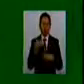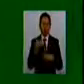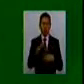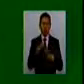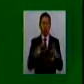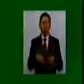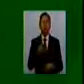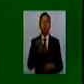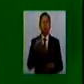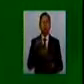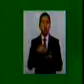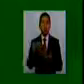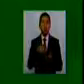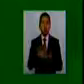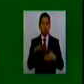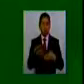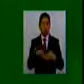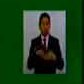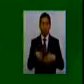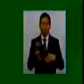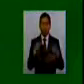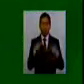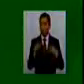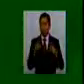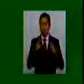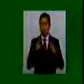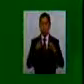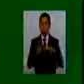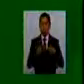aproximadamente 1.000 millones de dólares por no contar con un puerto propio.